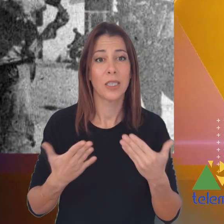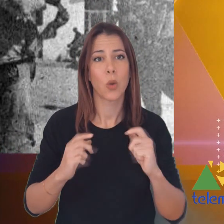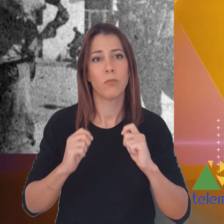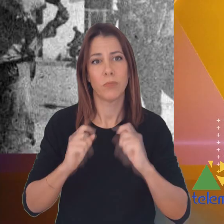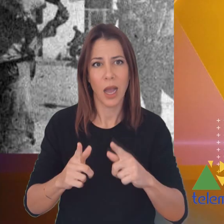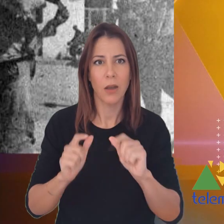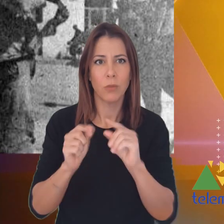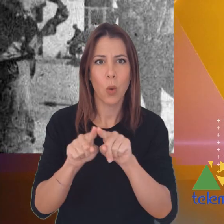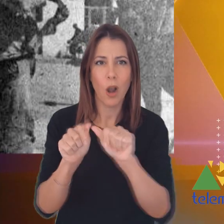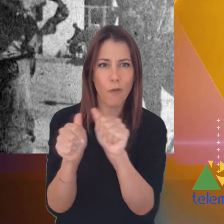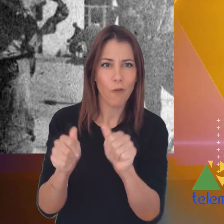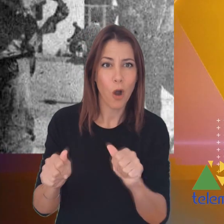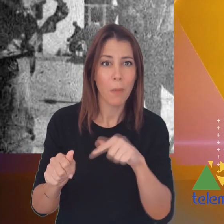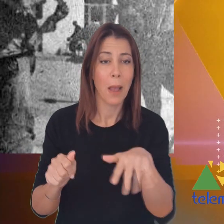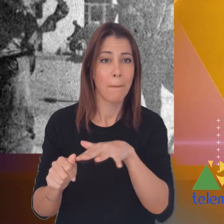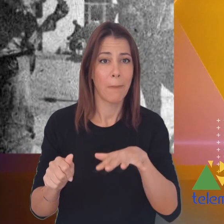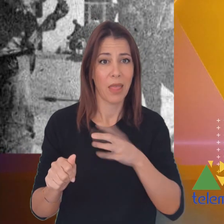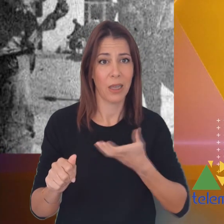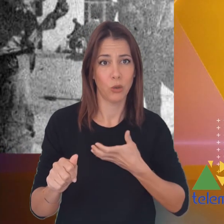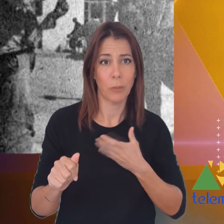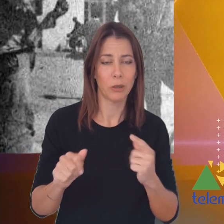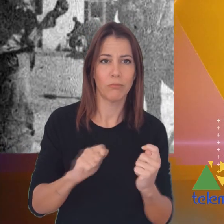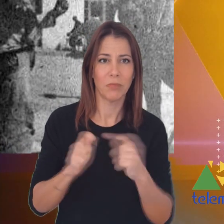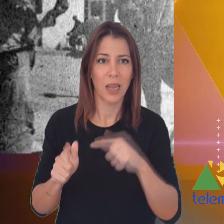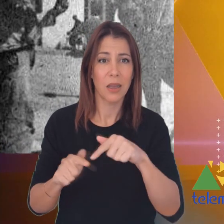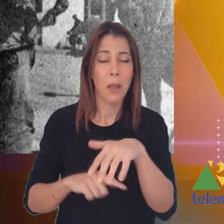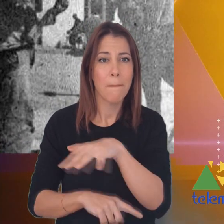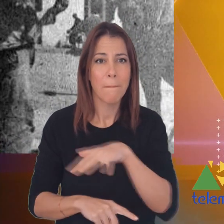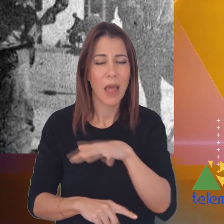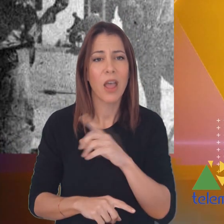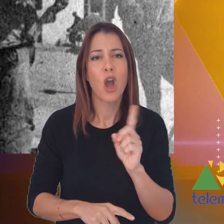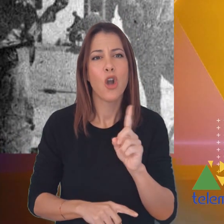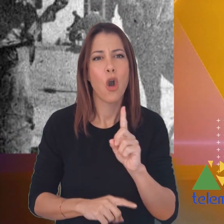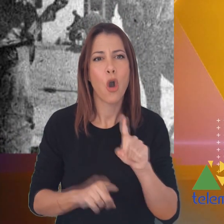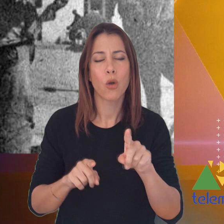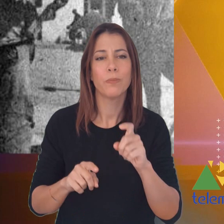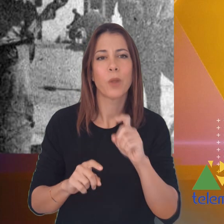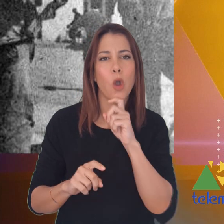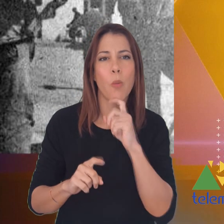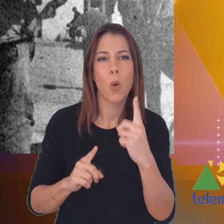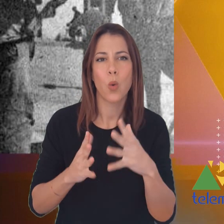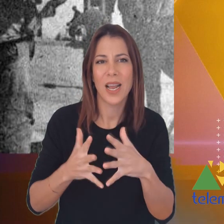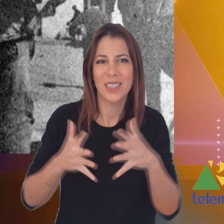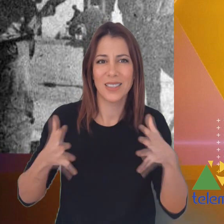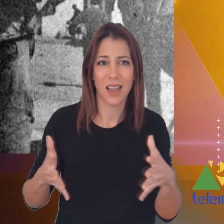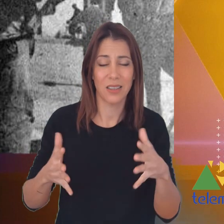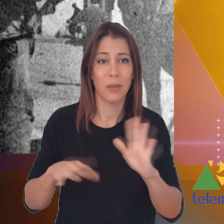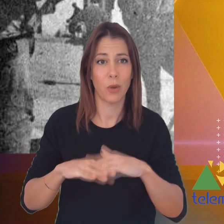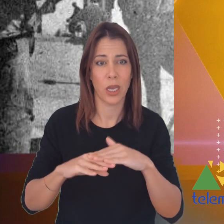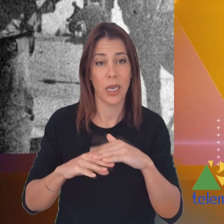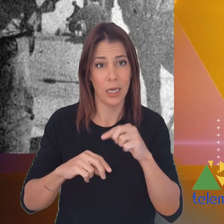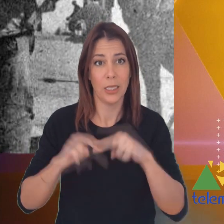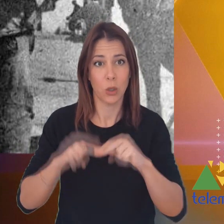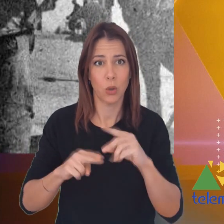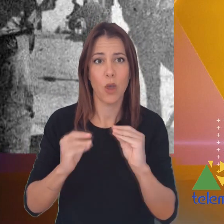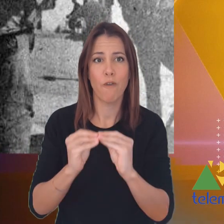la conformación de plaza. Por parte del ayuntamiento se conforma no como un ensanche, que un ensanche es que se construye de una manera abierta y